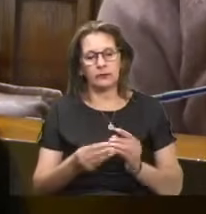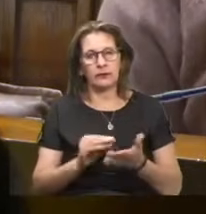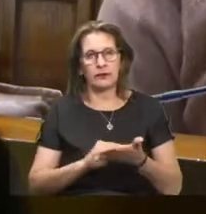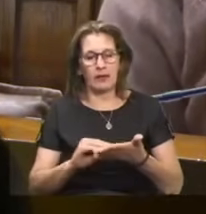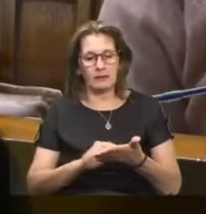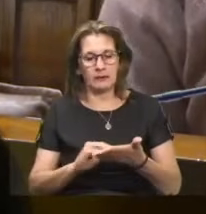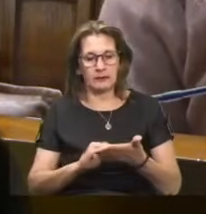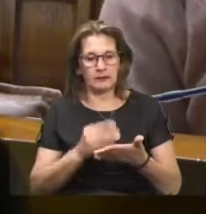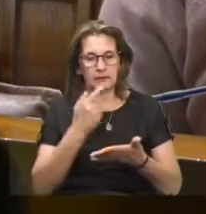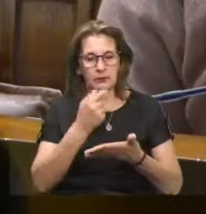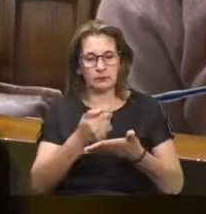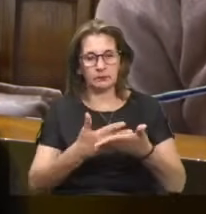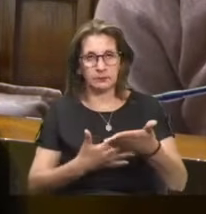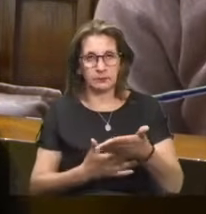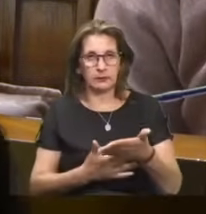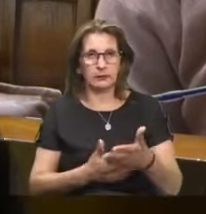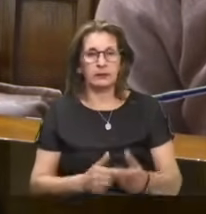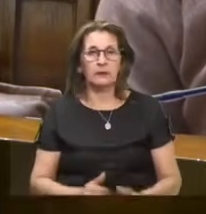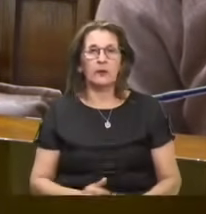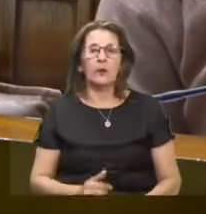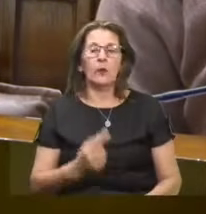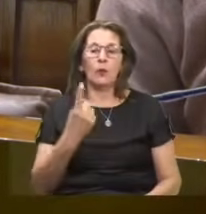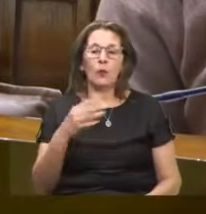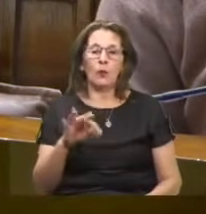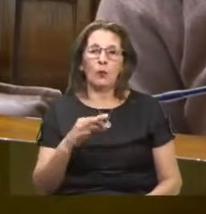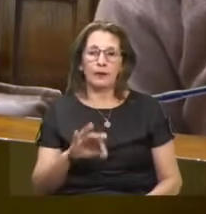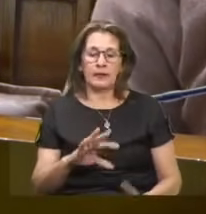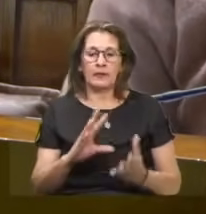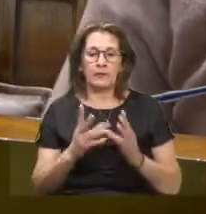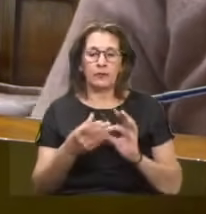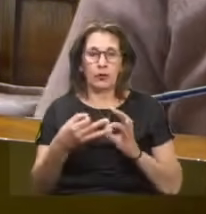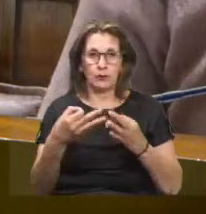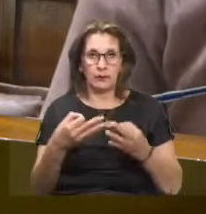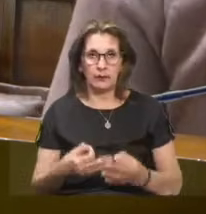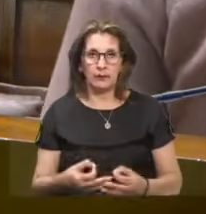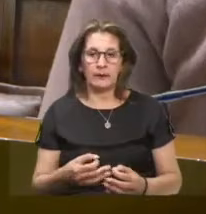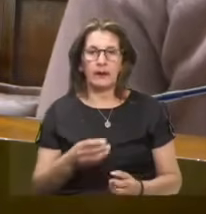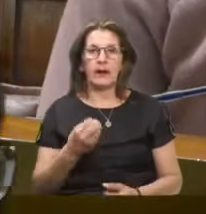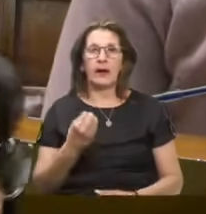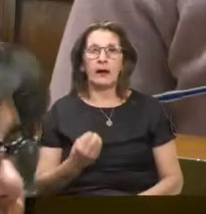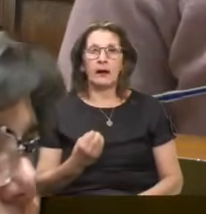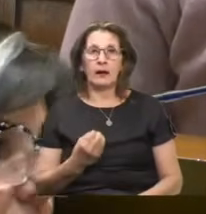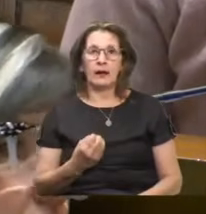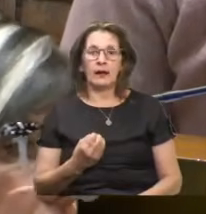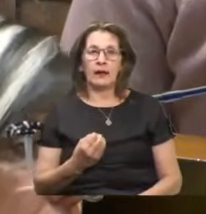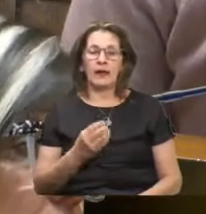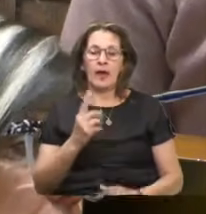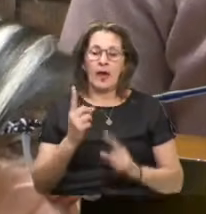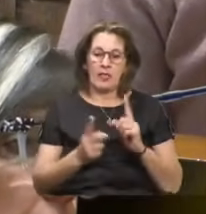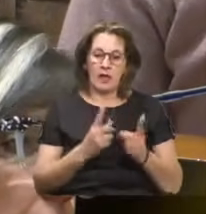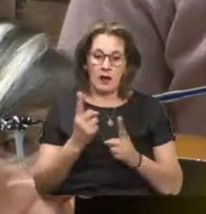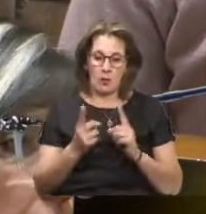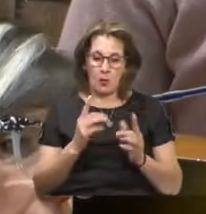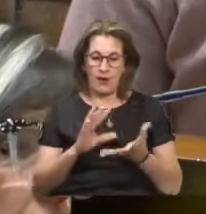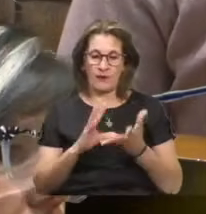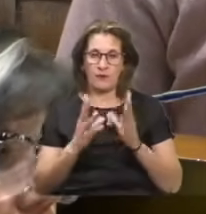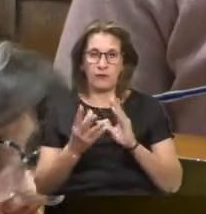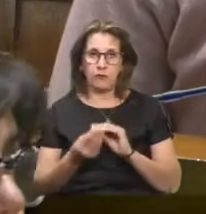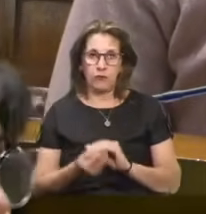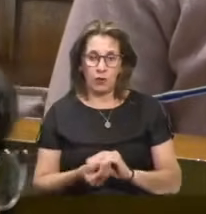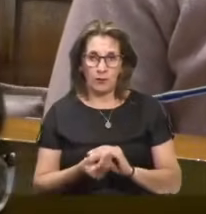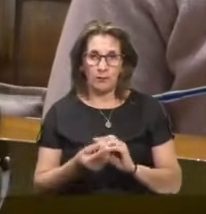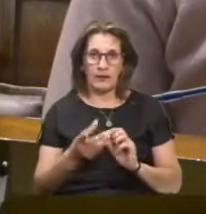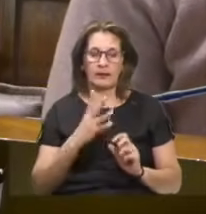expedidos, resultan únicamente objetables aquellos que de alguna forma